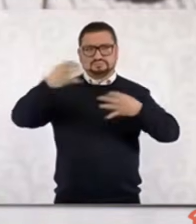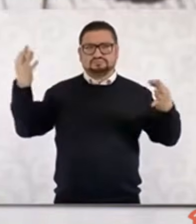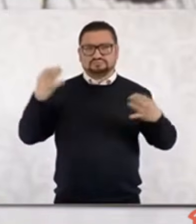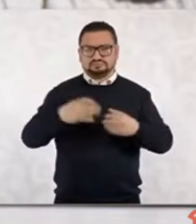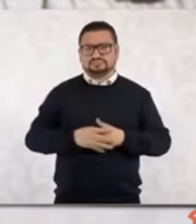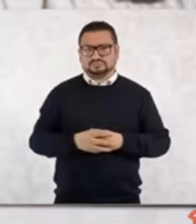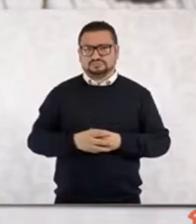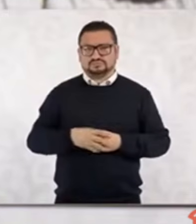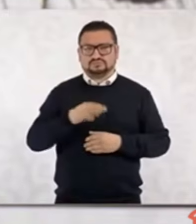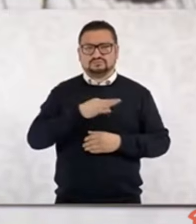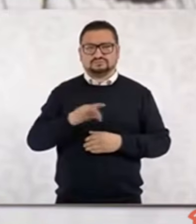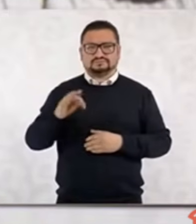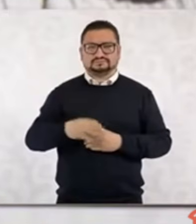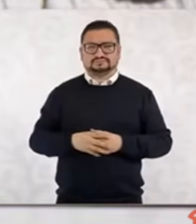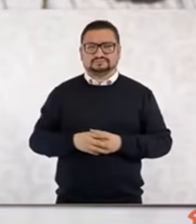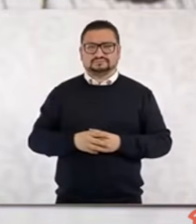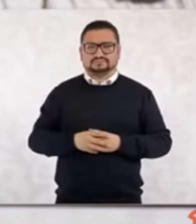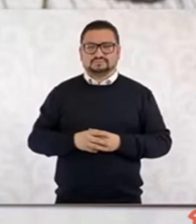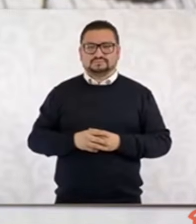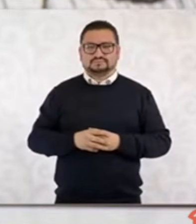las